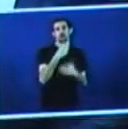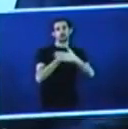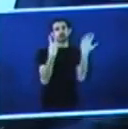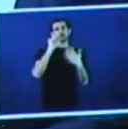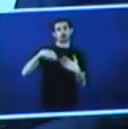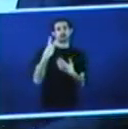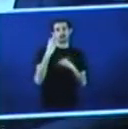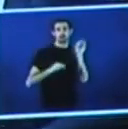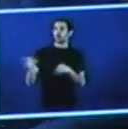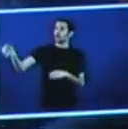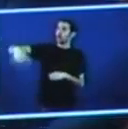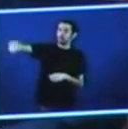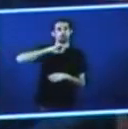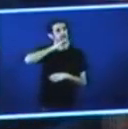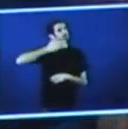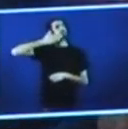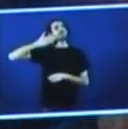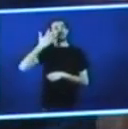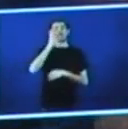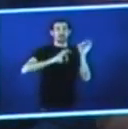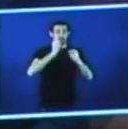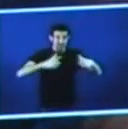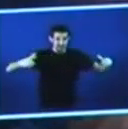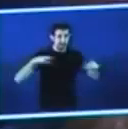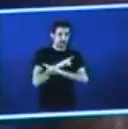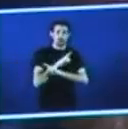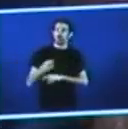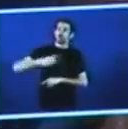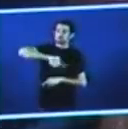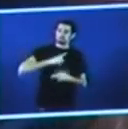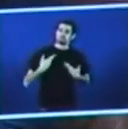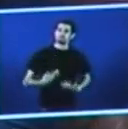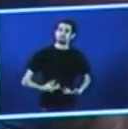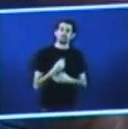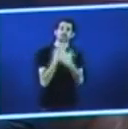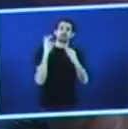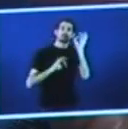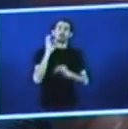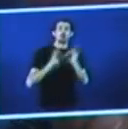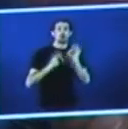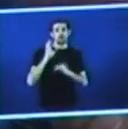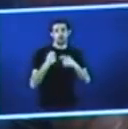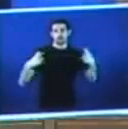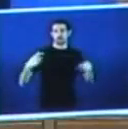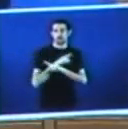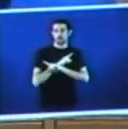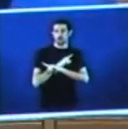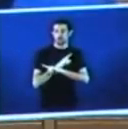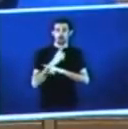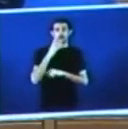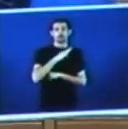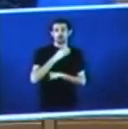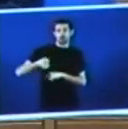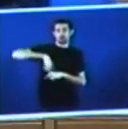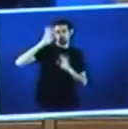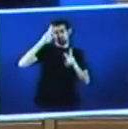moi contentos co 50, nos estamos moi insatisfeitos co 17. Esa é unha importante diferencia. Se vamos a seguir